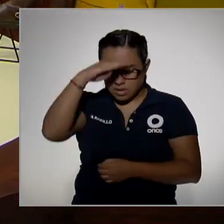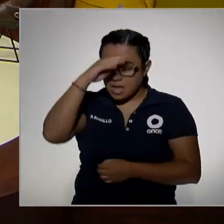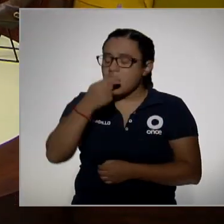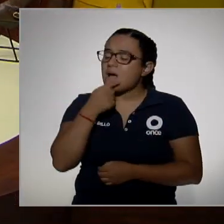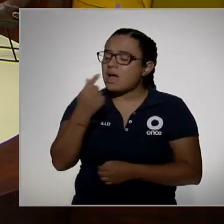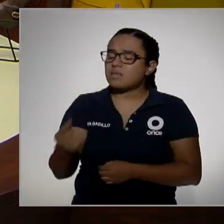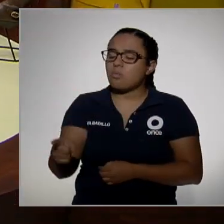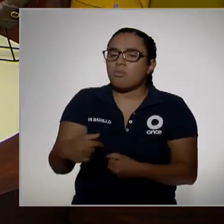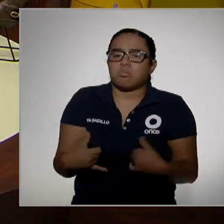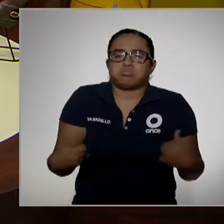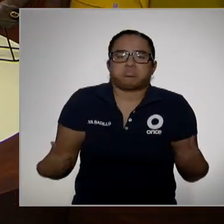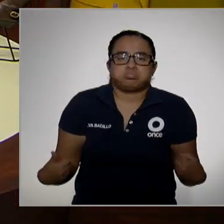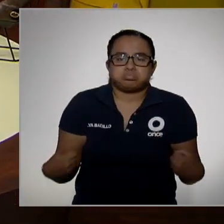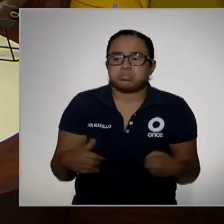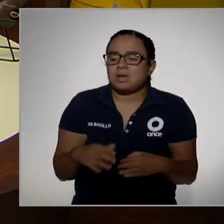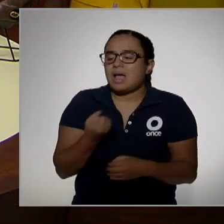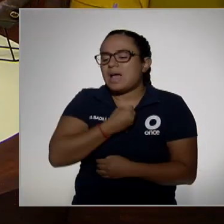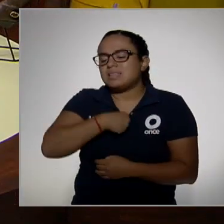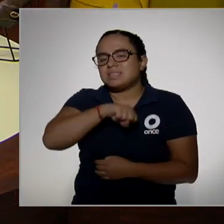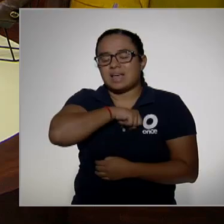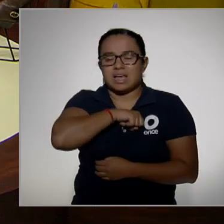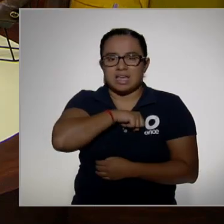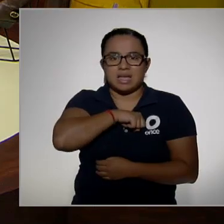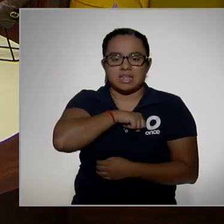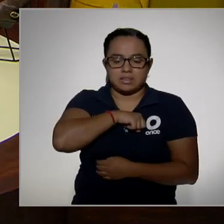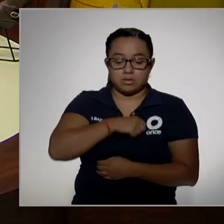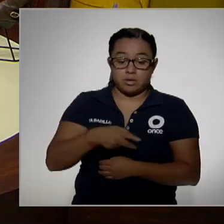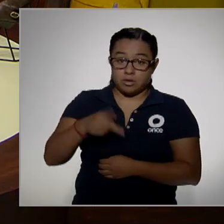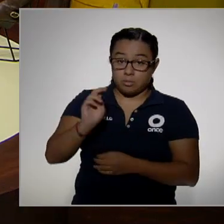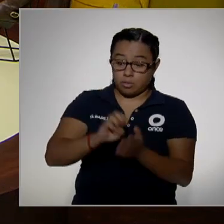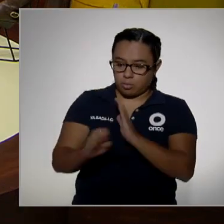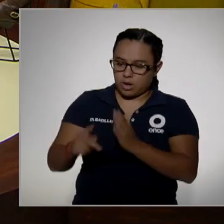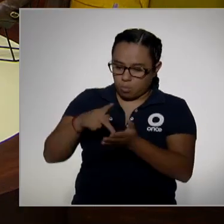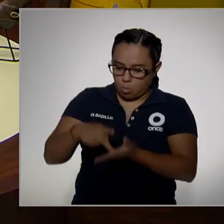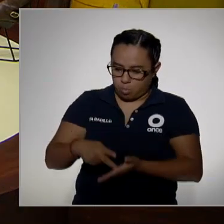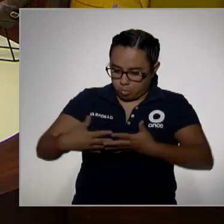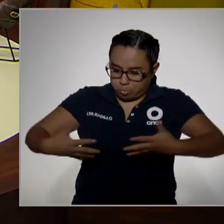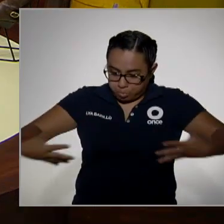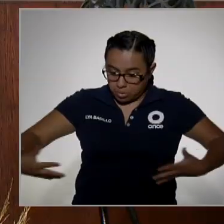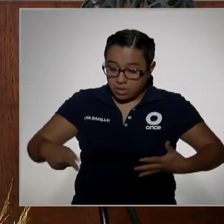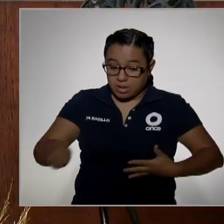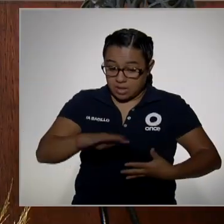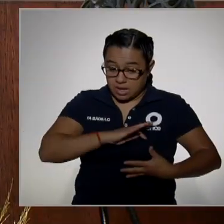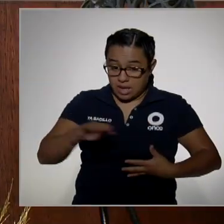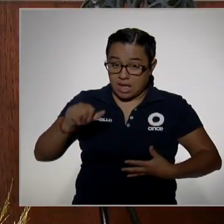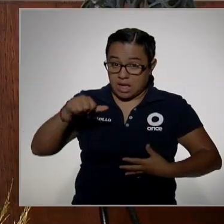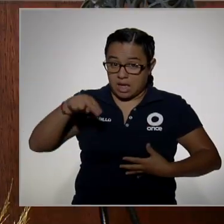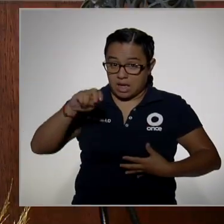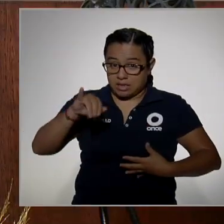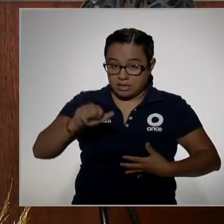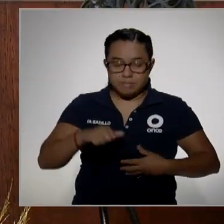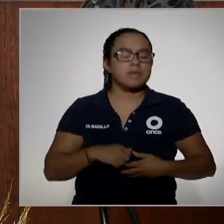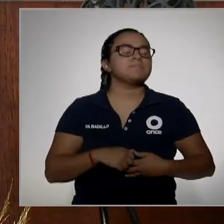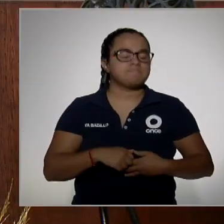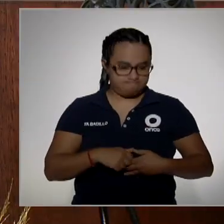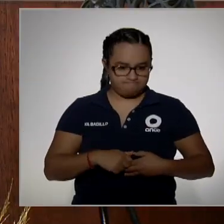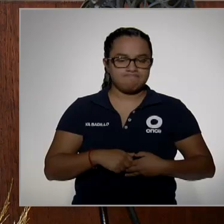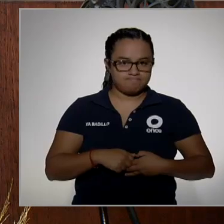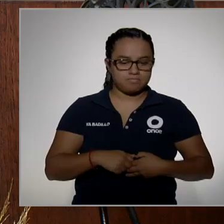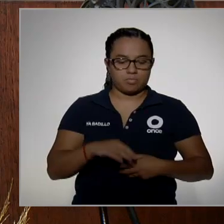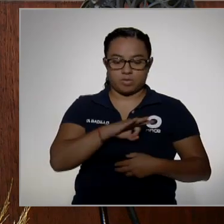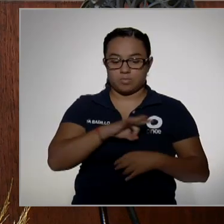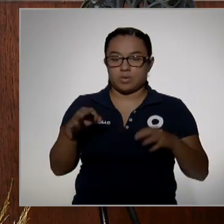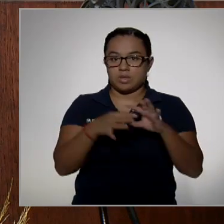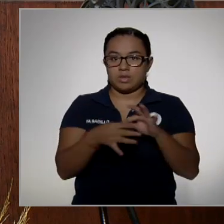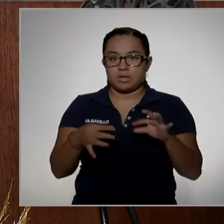niño está gordito está sano puedes tener sobrepeso está robusto y tener anemia ok platicar un poquito